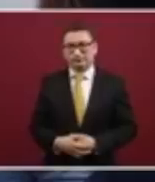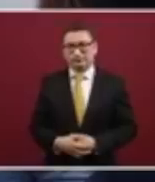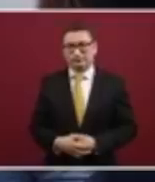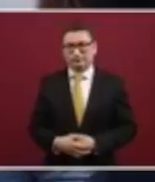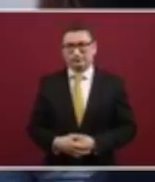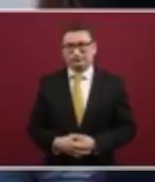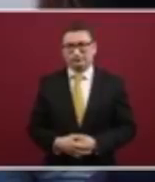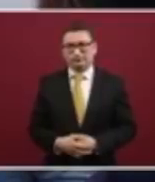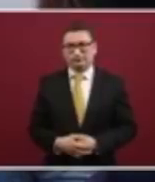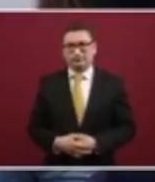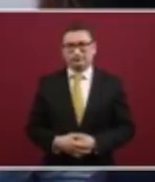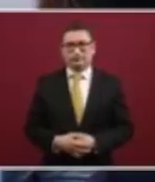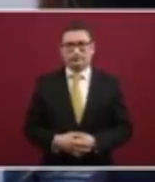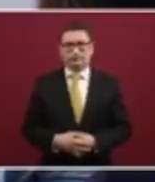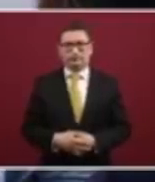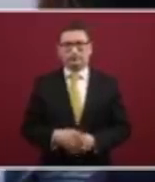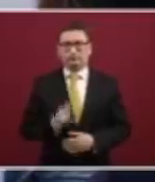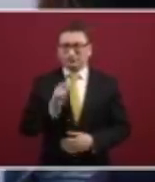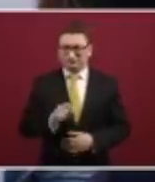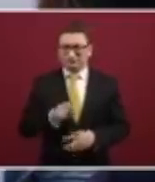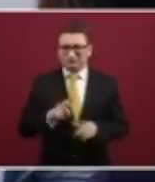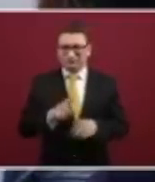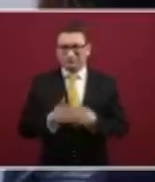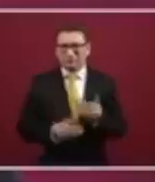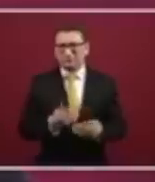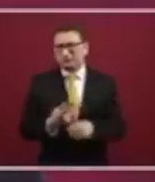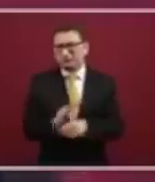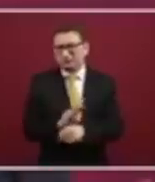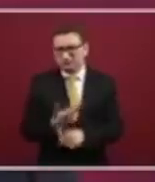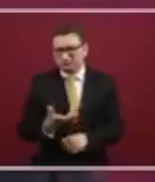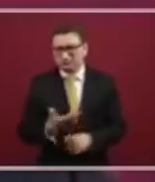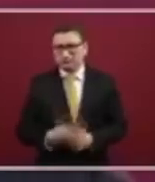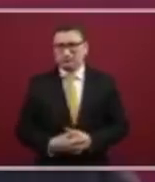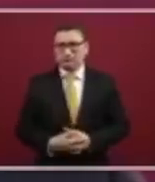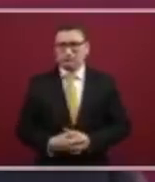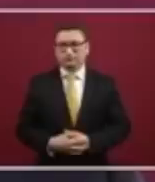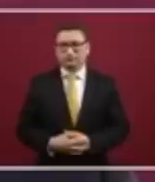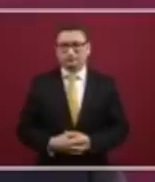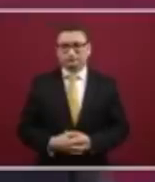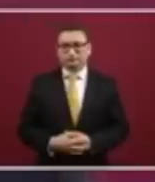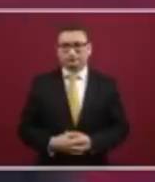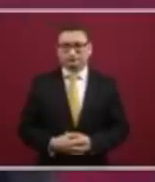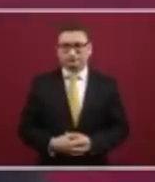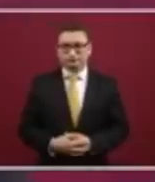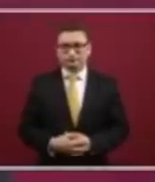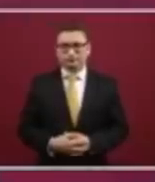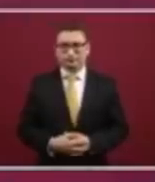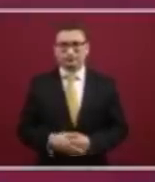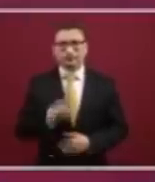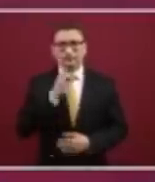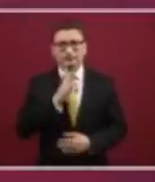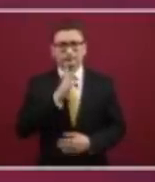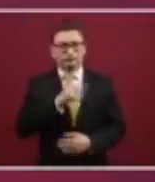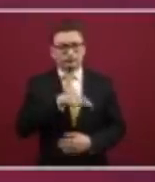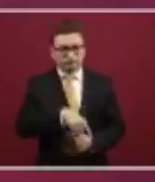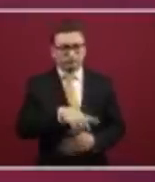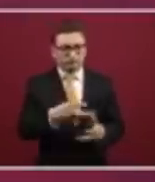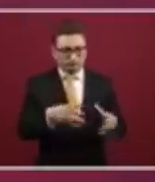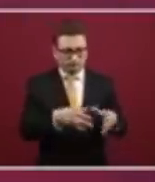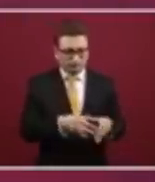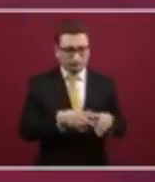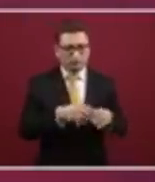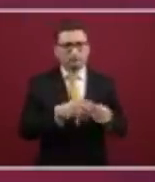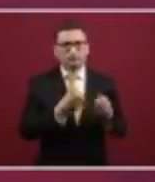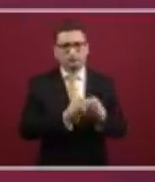¿Y qué pasaba también? Tenía que ver, organizas tu sociedad,